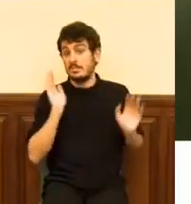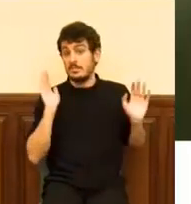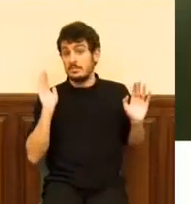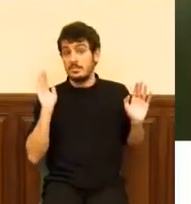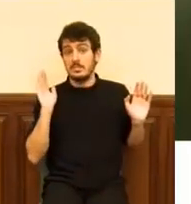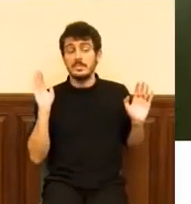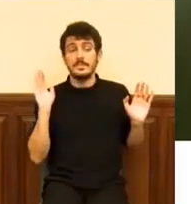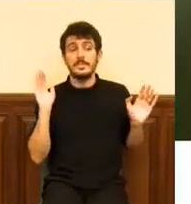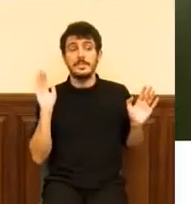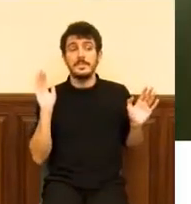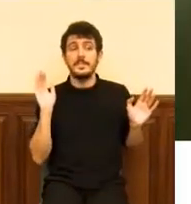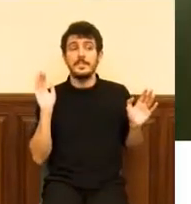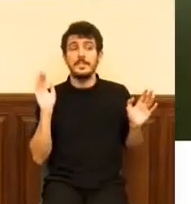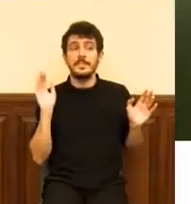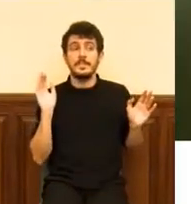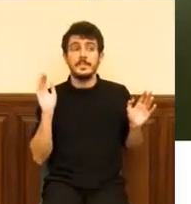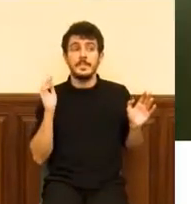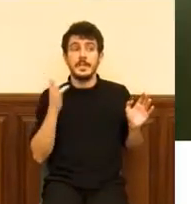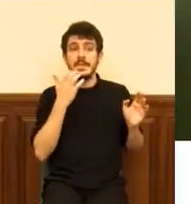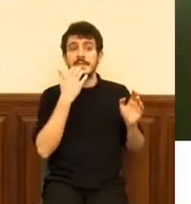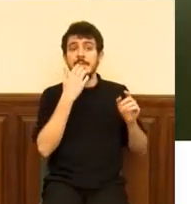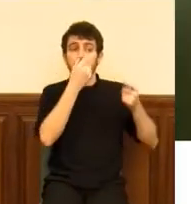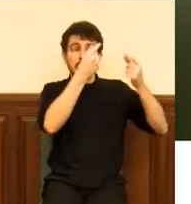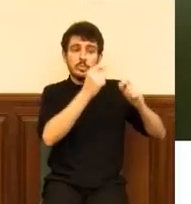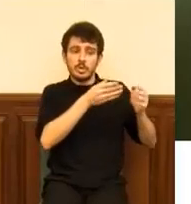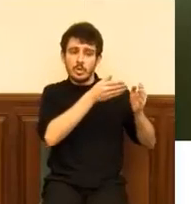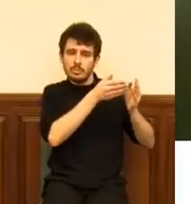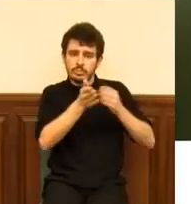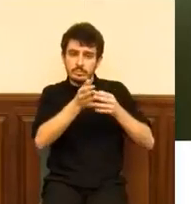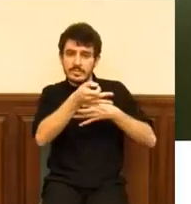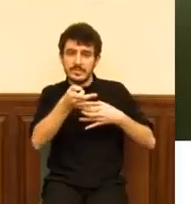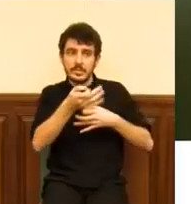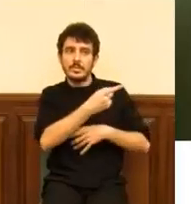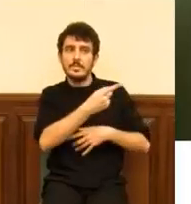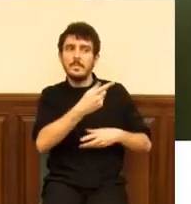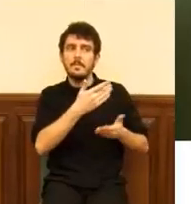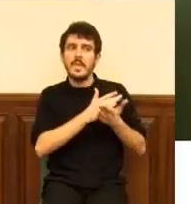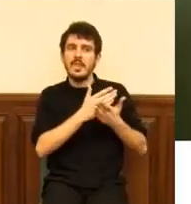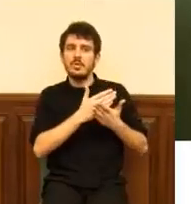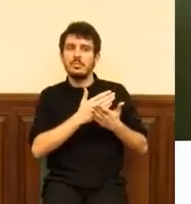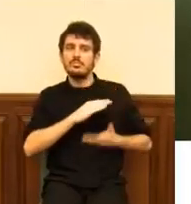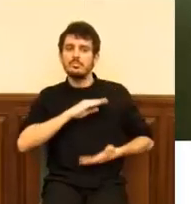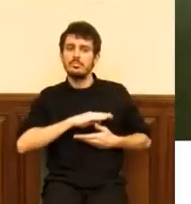quiere, si destina el presupuesto donde lo tiene que destinar, esta señora tiene medios.